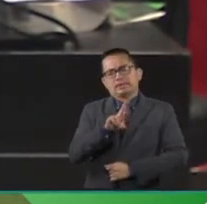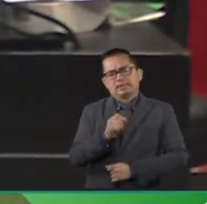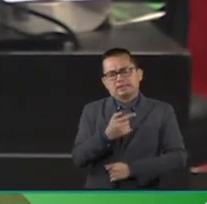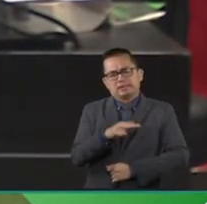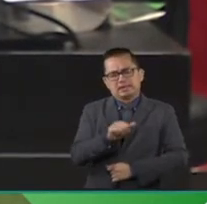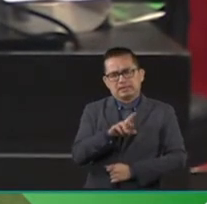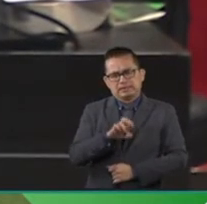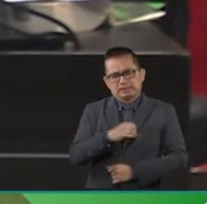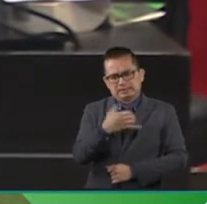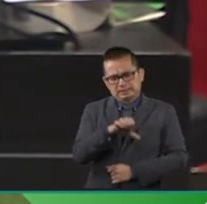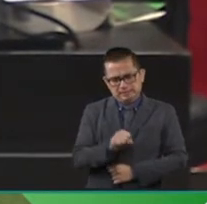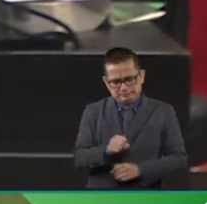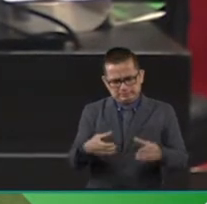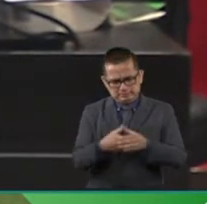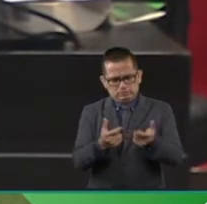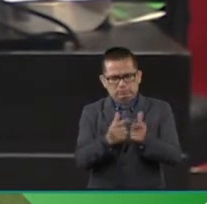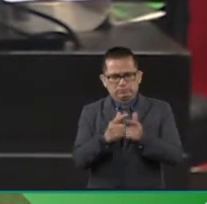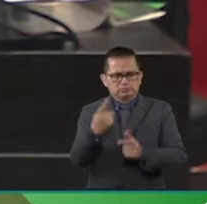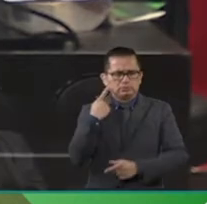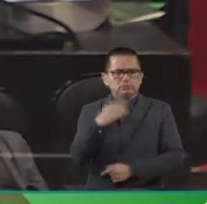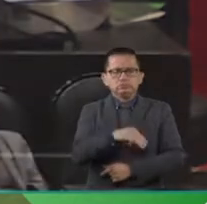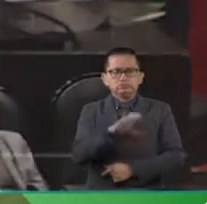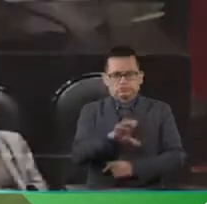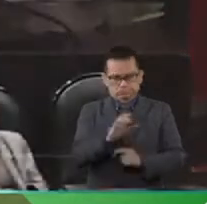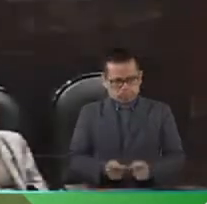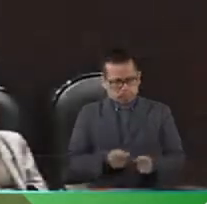ciudadano hasta por 5